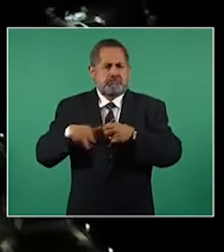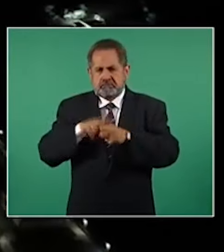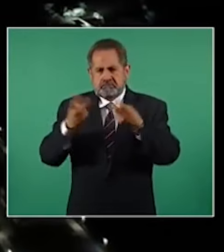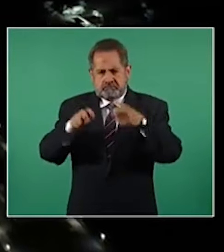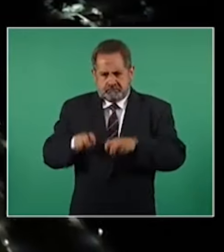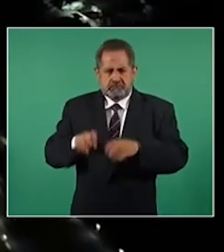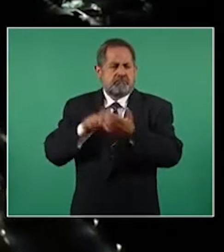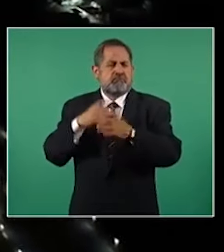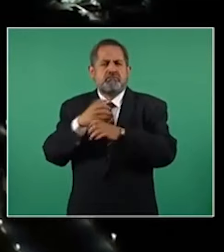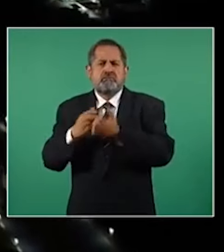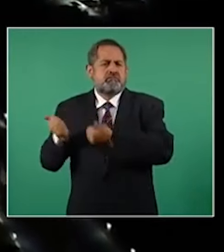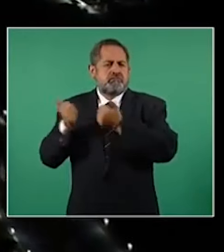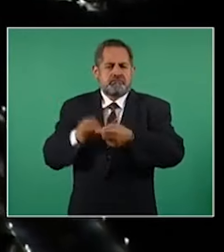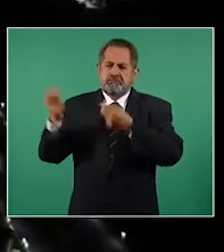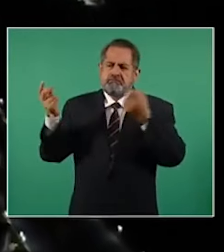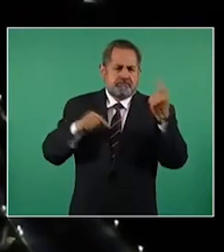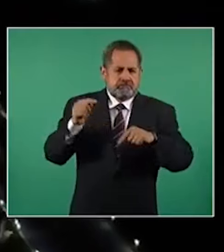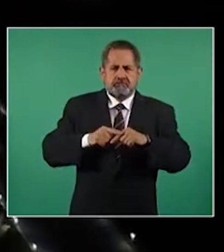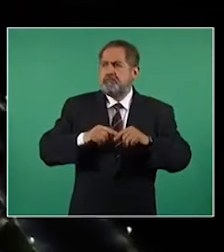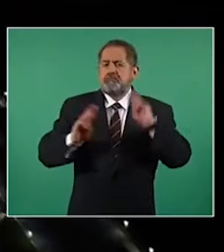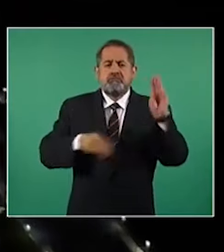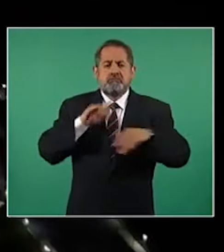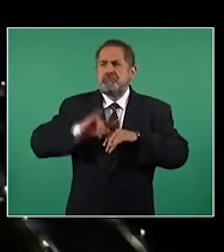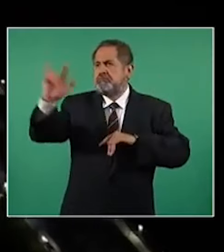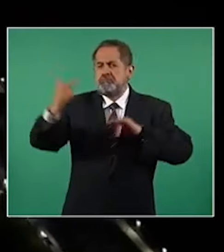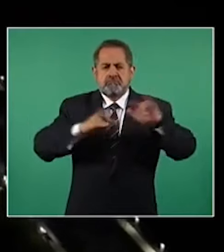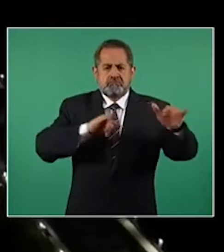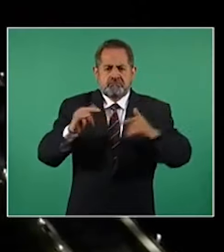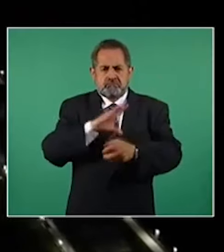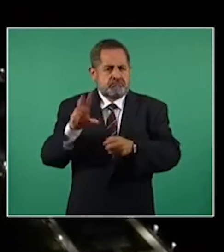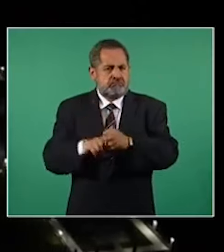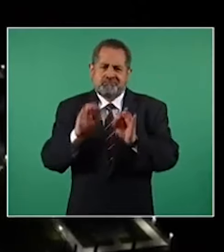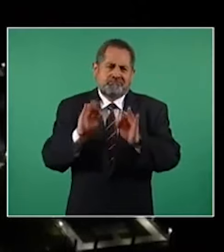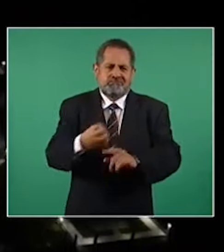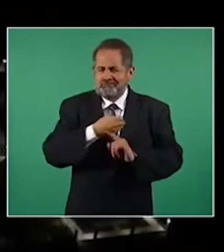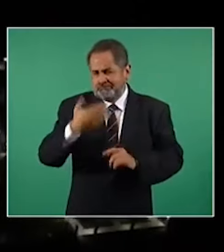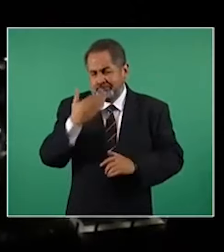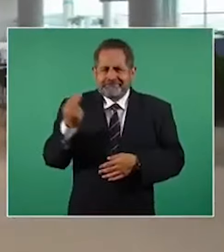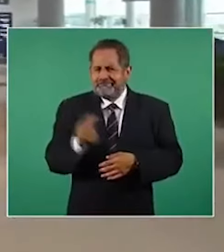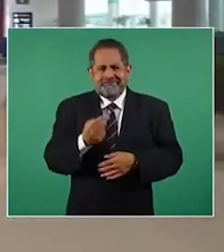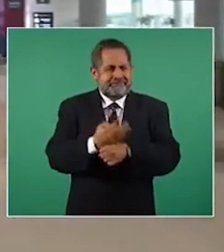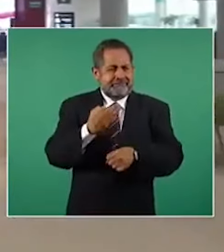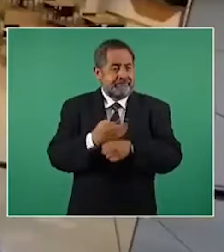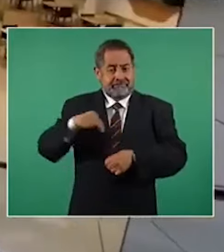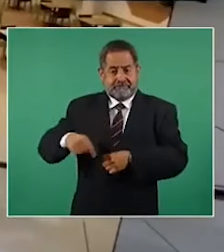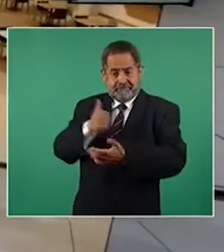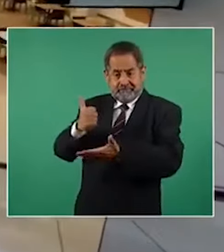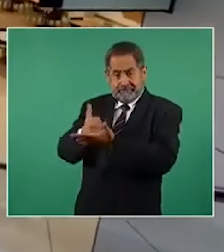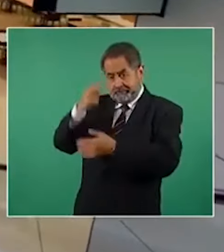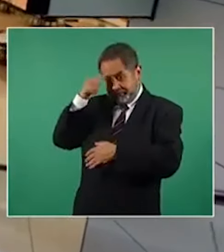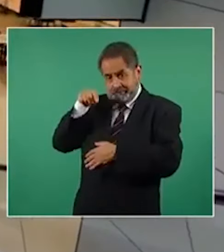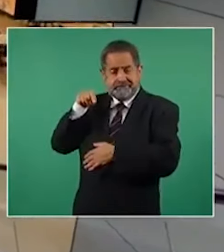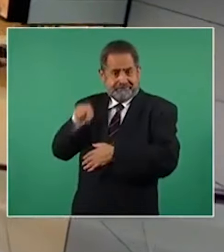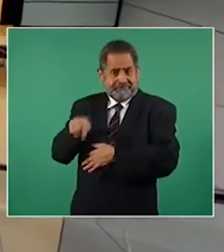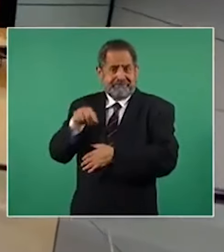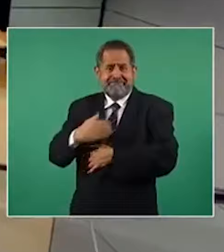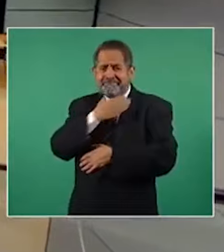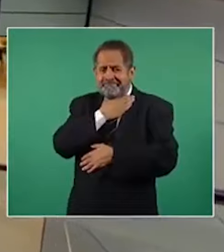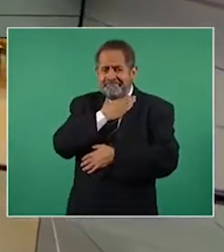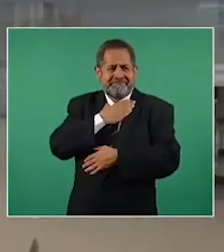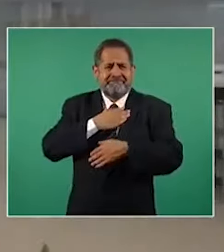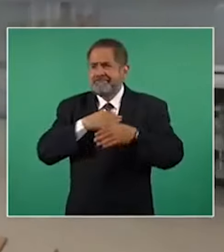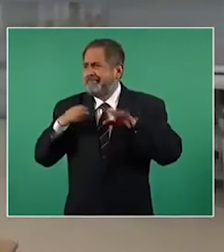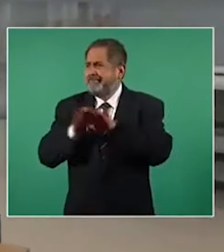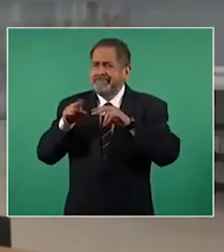la tecnología que se utiliza en aeropuertos de parís londres o nueva york y se basa en el geo